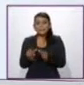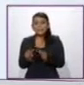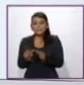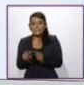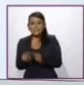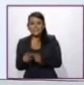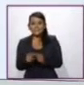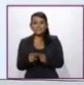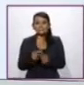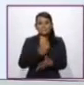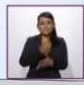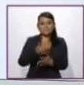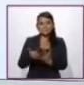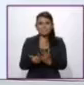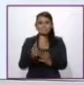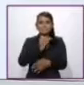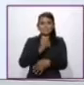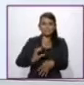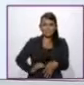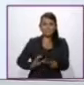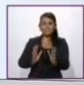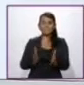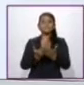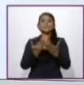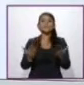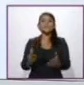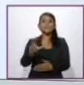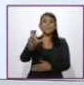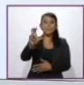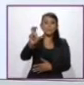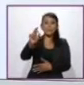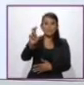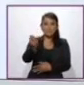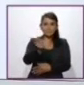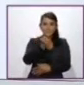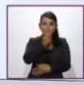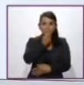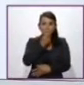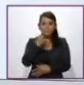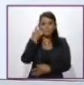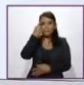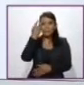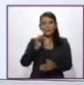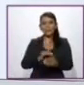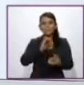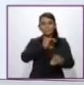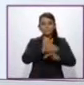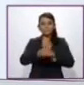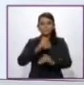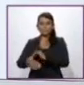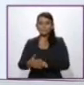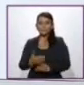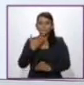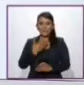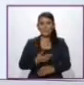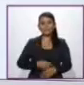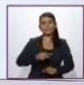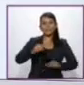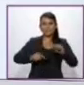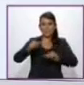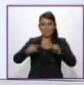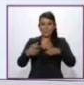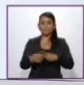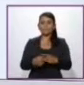de los candidatos y candidatas tendrá hasta 30 segundos para concluir. Comenzamos, según el orden, con